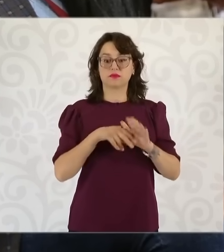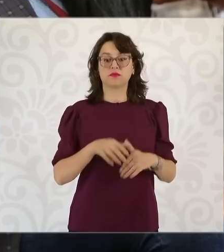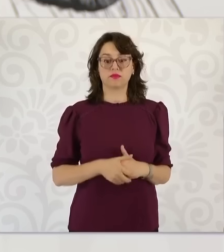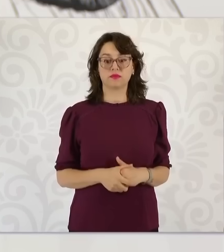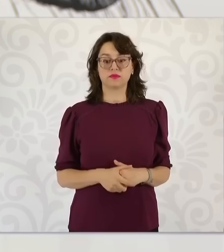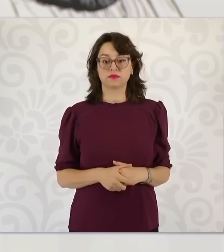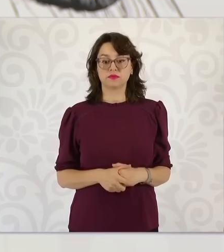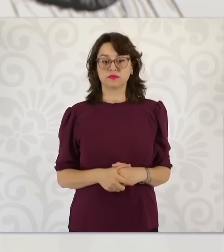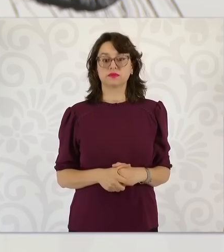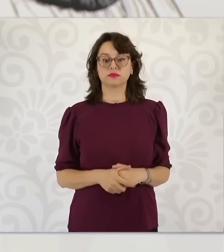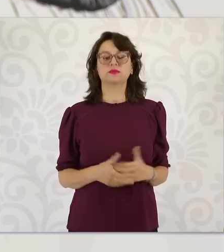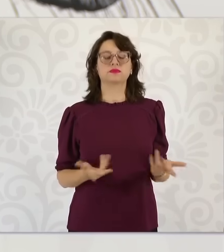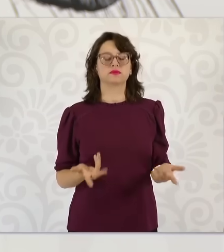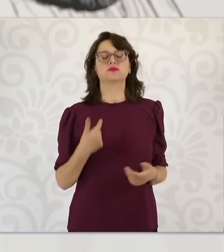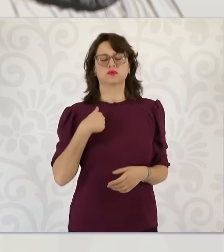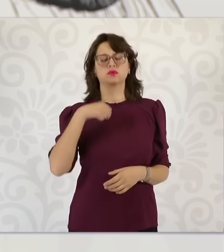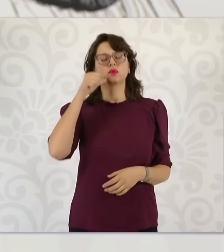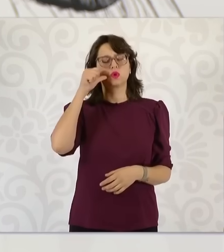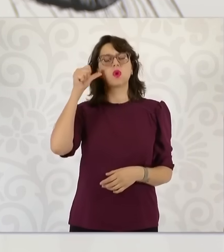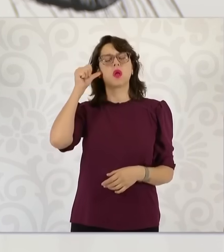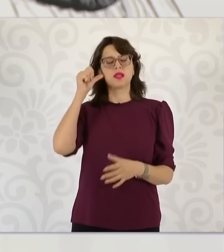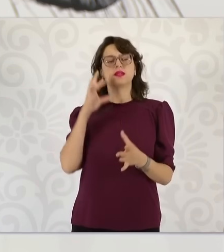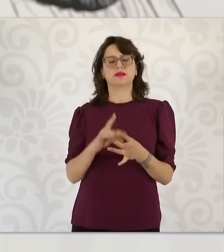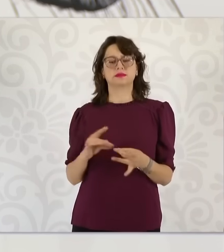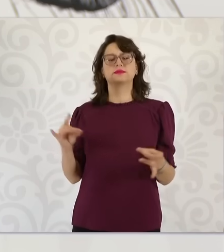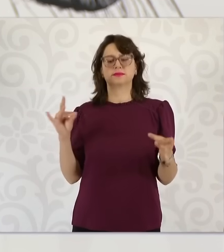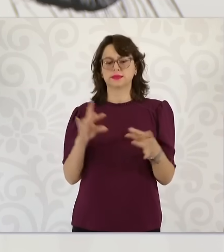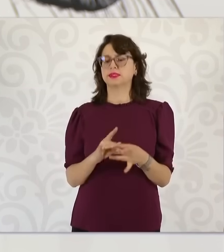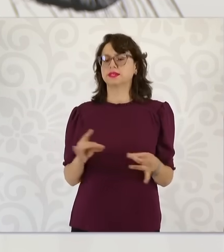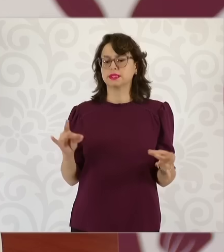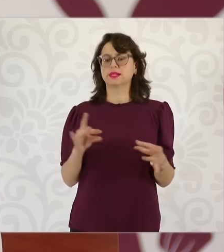nos referimos a eso, ayer lo comenté aquí.